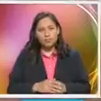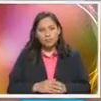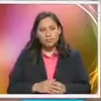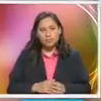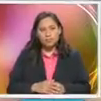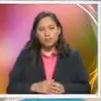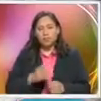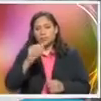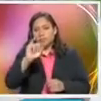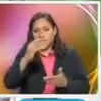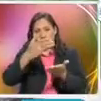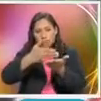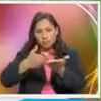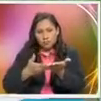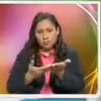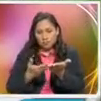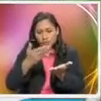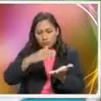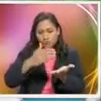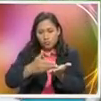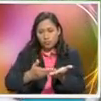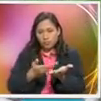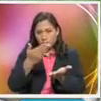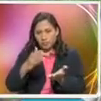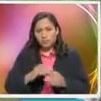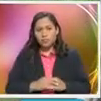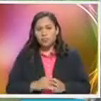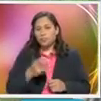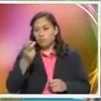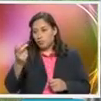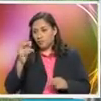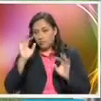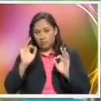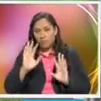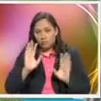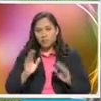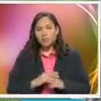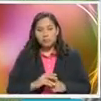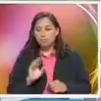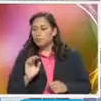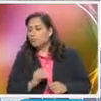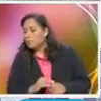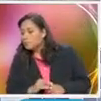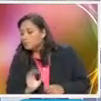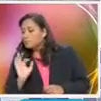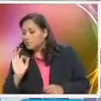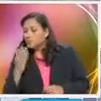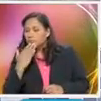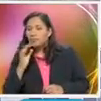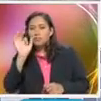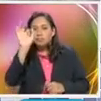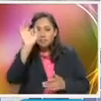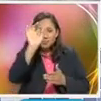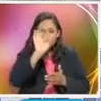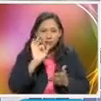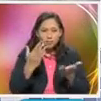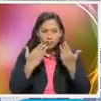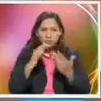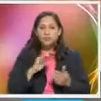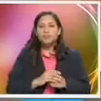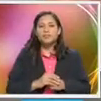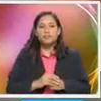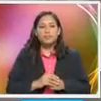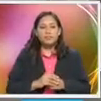así unas rebanadas. ¿Sí? Ese yo creo que ya está. Mira, Dale, te quedó bien, sin grumos, perfecto. Eso. Y